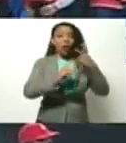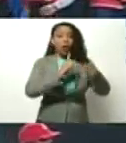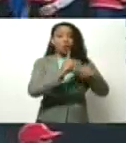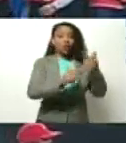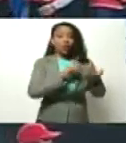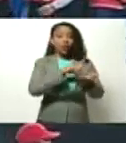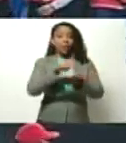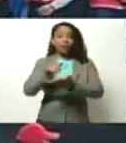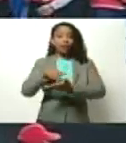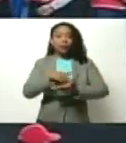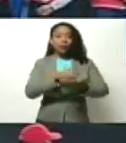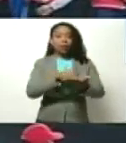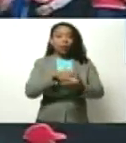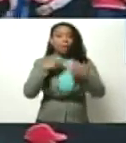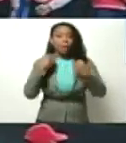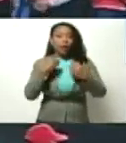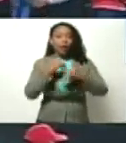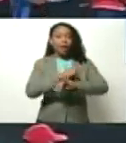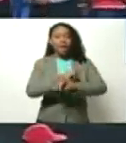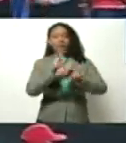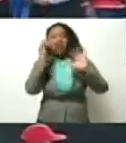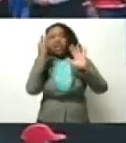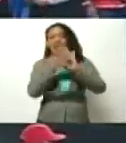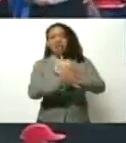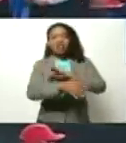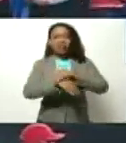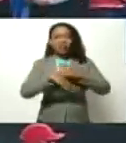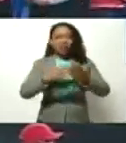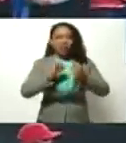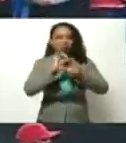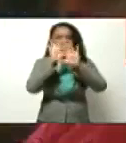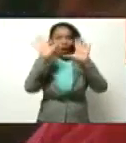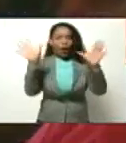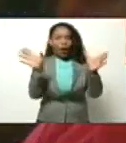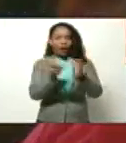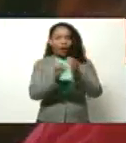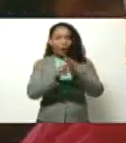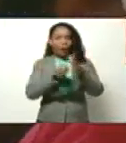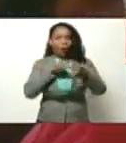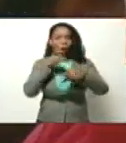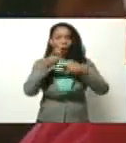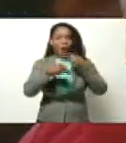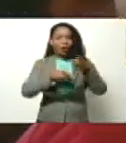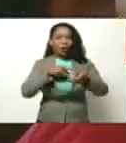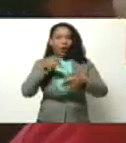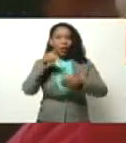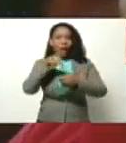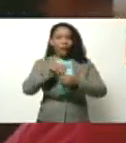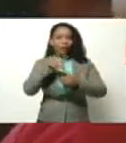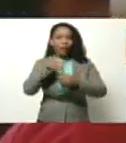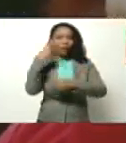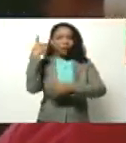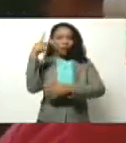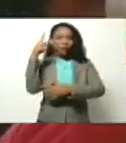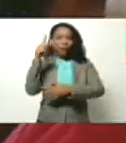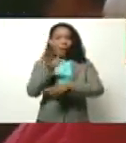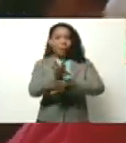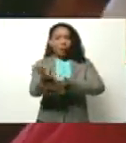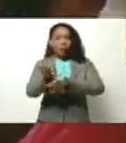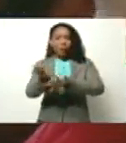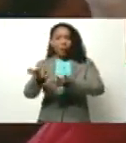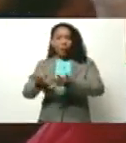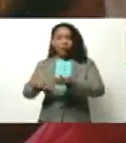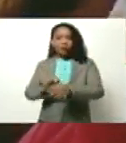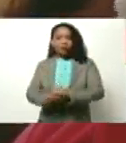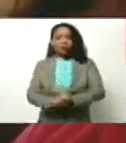postulaciones para terminar de definir los equipos políticos parroquiales municipales